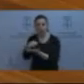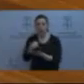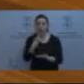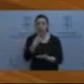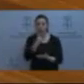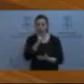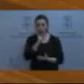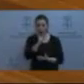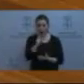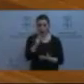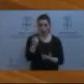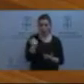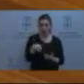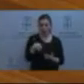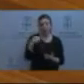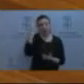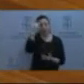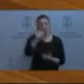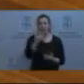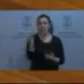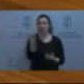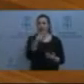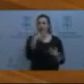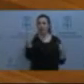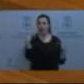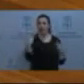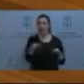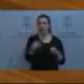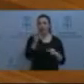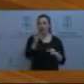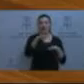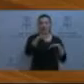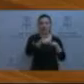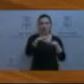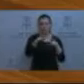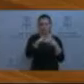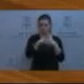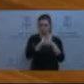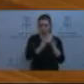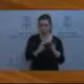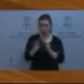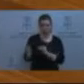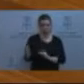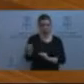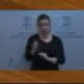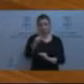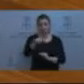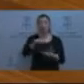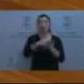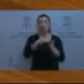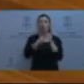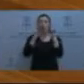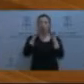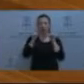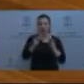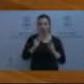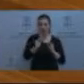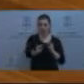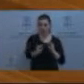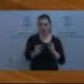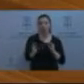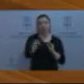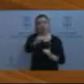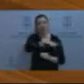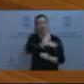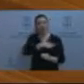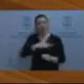que pretendemos que sean singulares, no solamente en su estructura, sino en su proyecto educativo. Queremos para ellos,